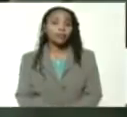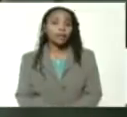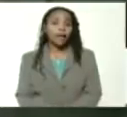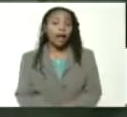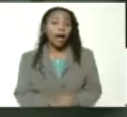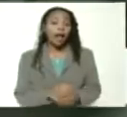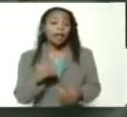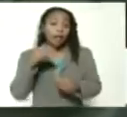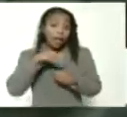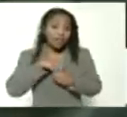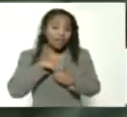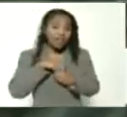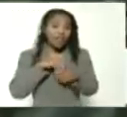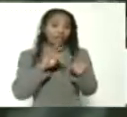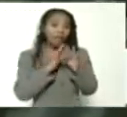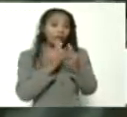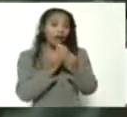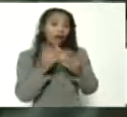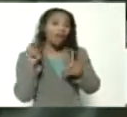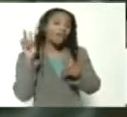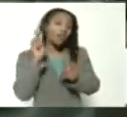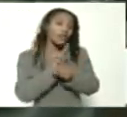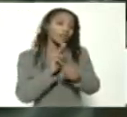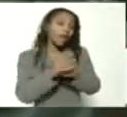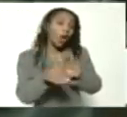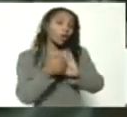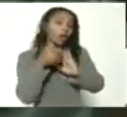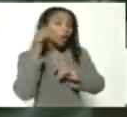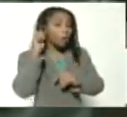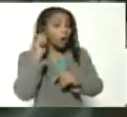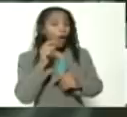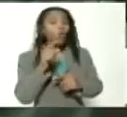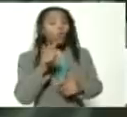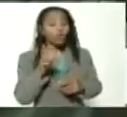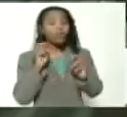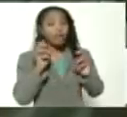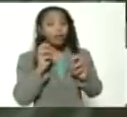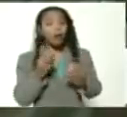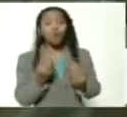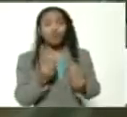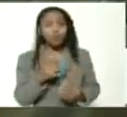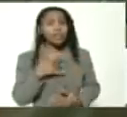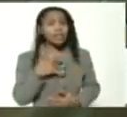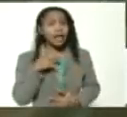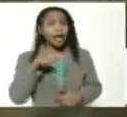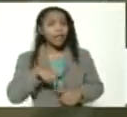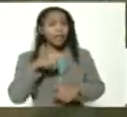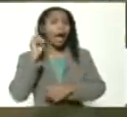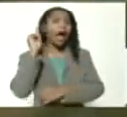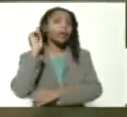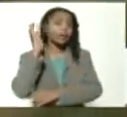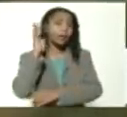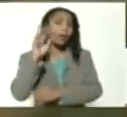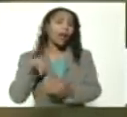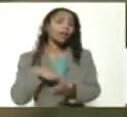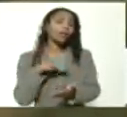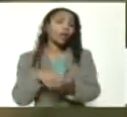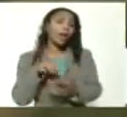intrafamiliar, la agresión o la violencia contra las mujeres, un tema muy sensible para esta Asamblea Nacional y para el